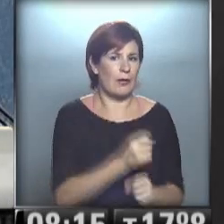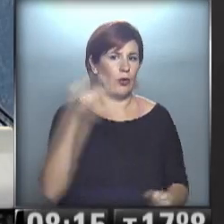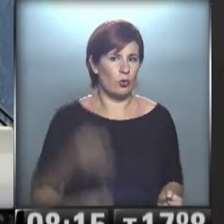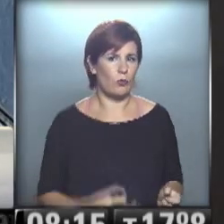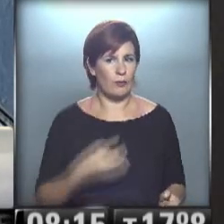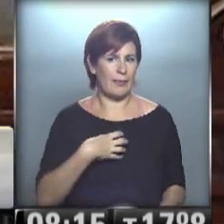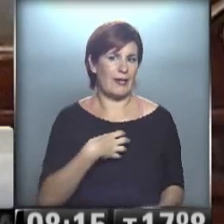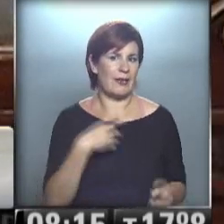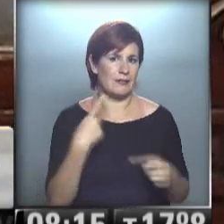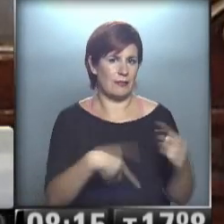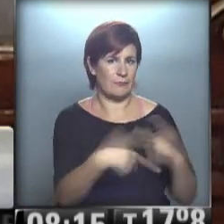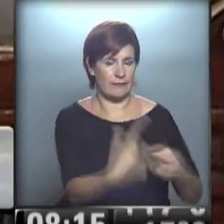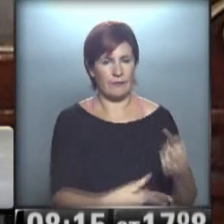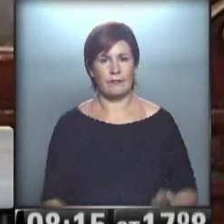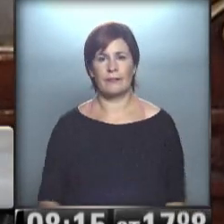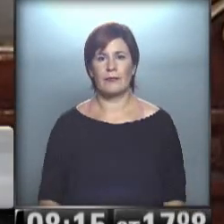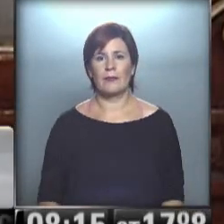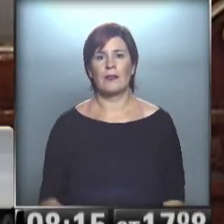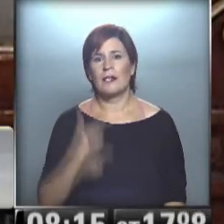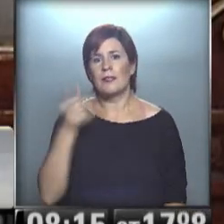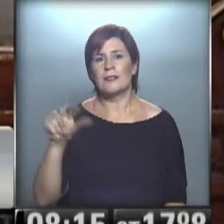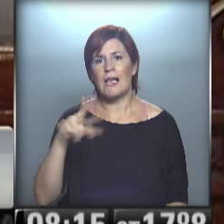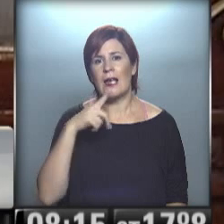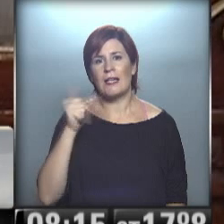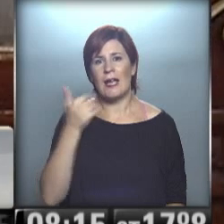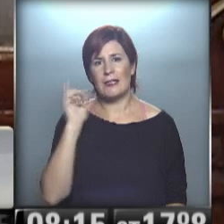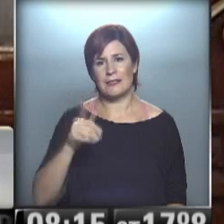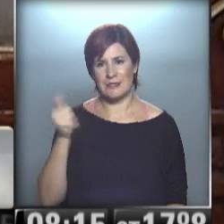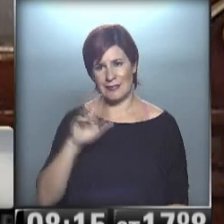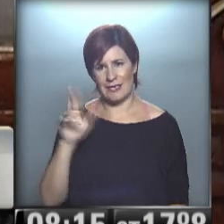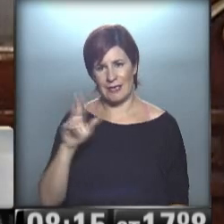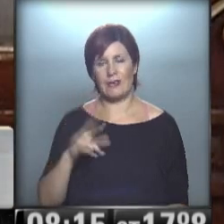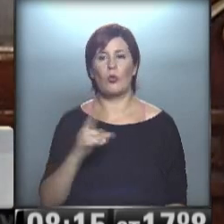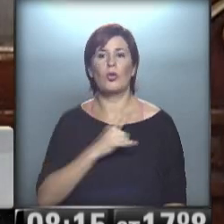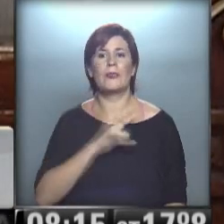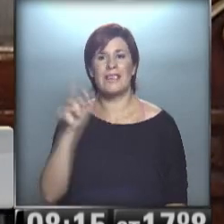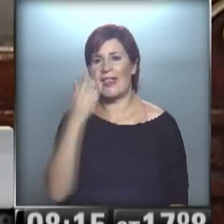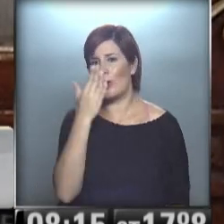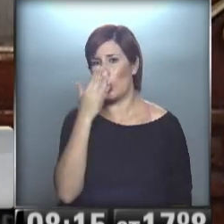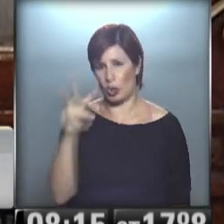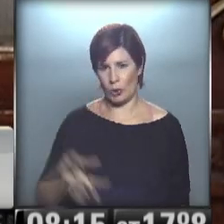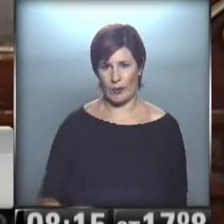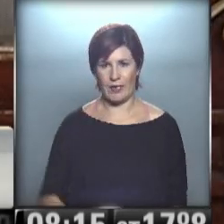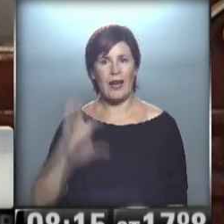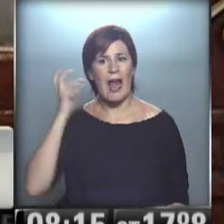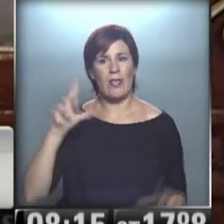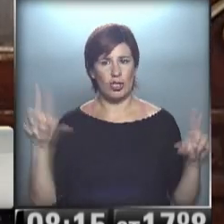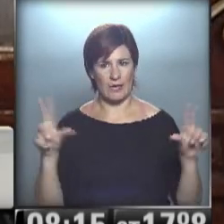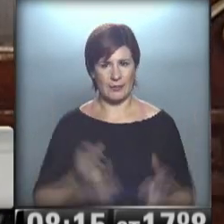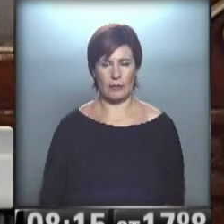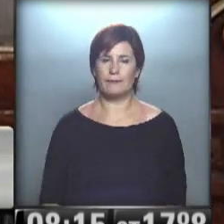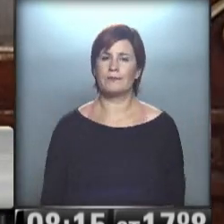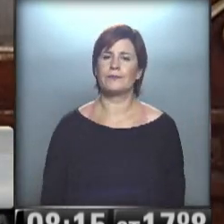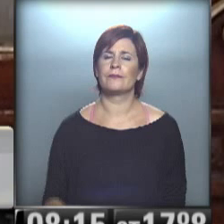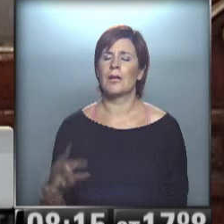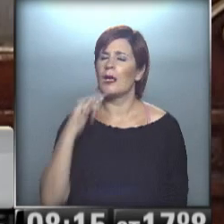clases. Jefe de Gabinete, Daniel Salazar, de Radio y Televisión de la Universidad Nacional de Córdoba. Una consulta que tiene que